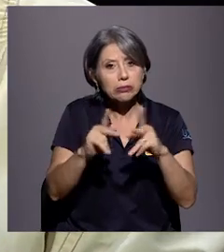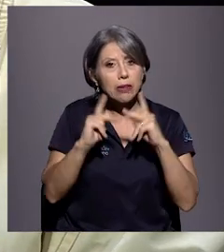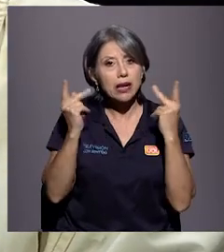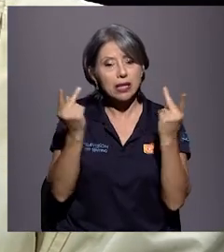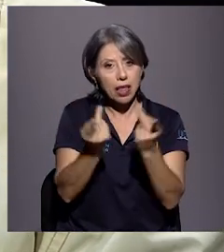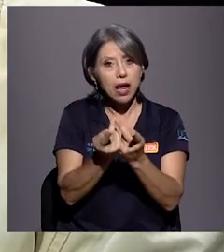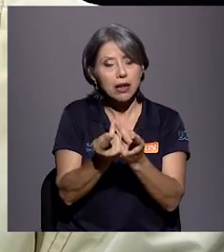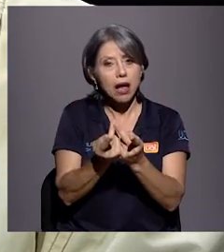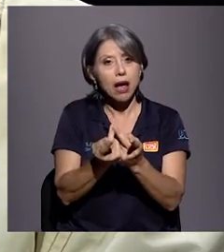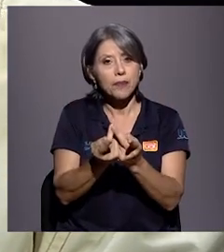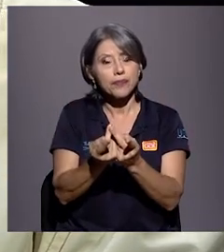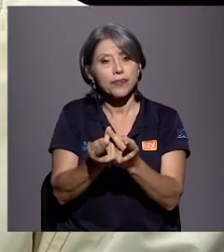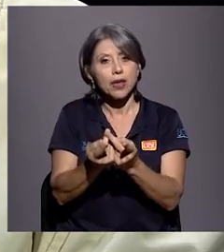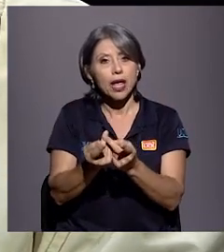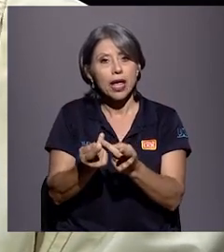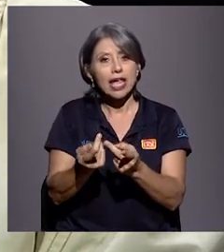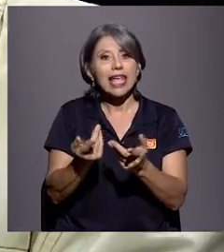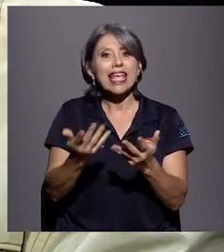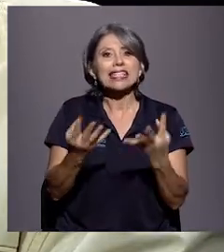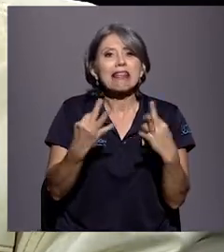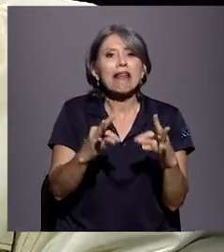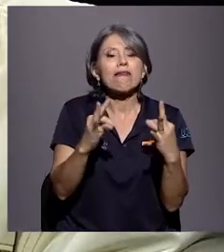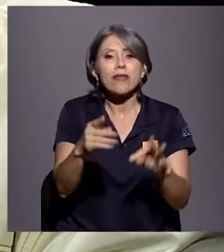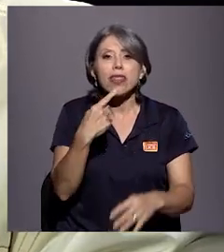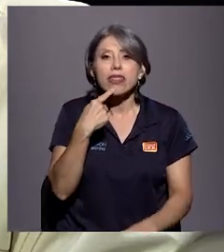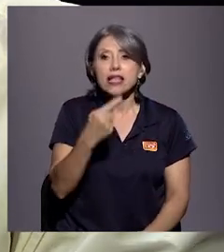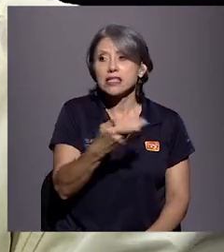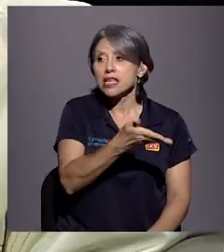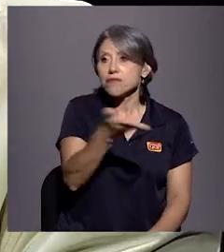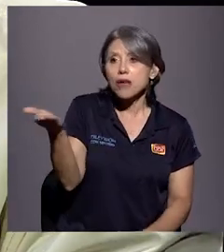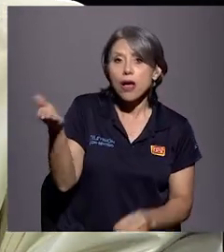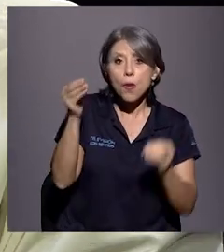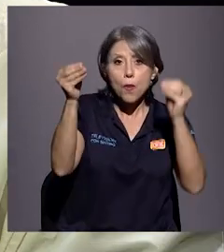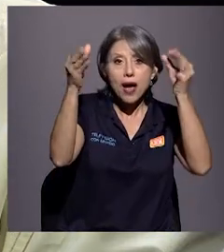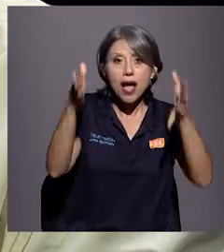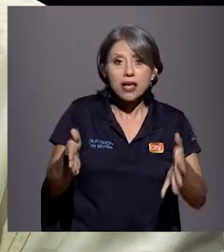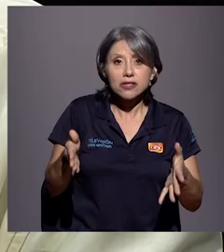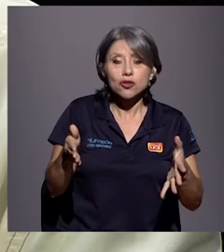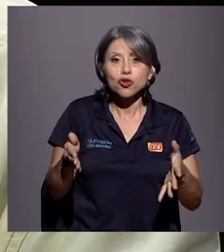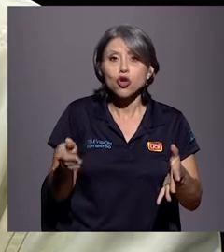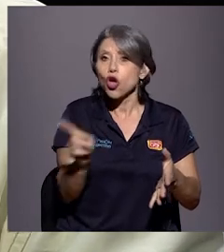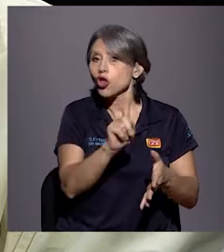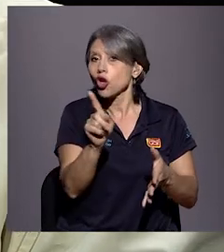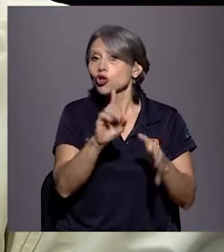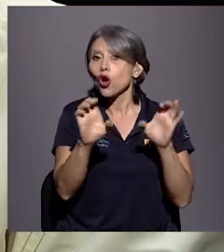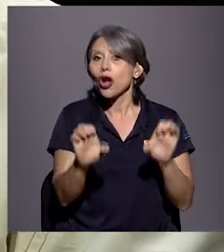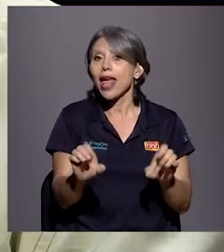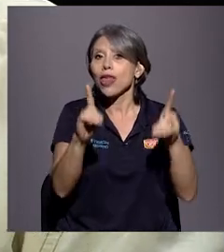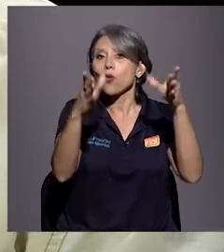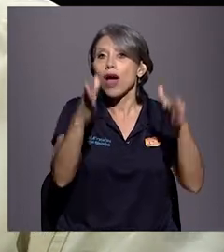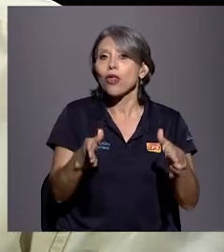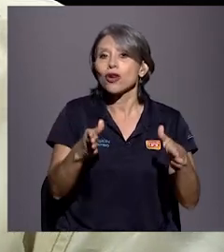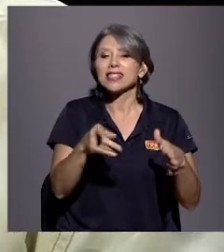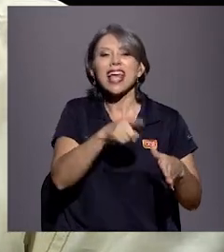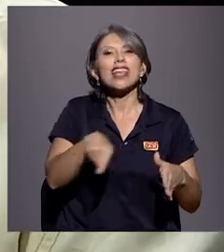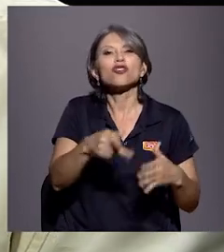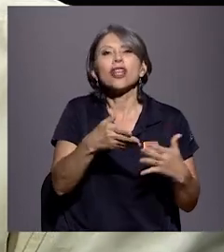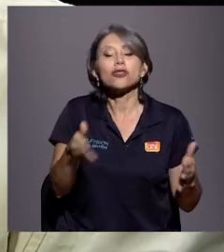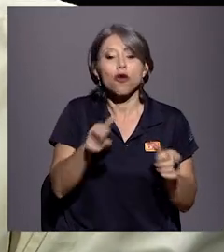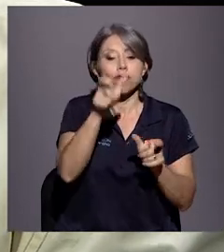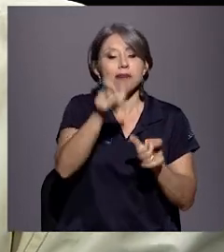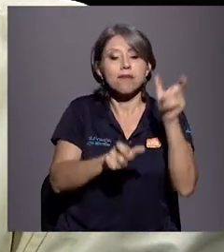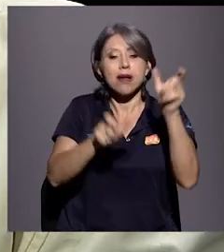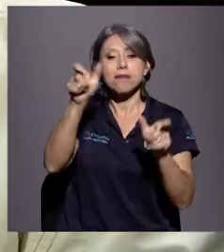intentando de decir que los profesores, los maestros, no son educadores, son transmisores de